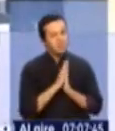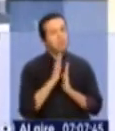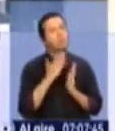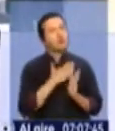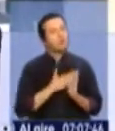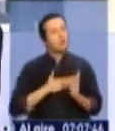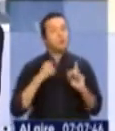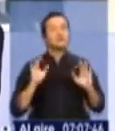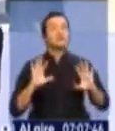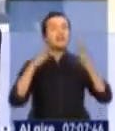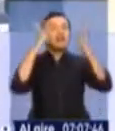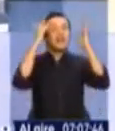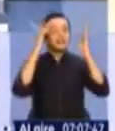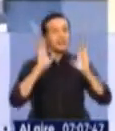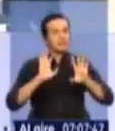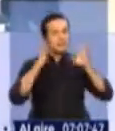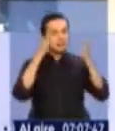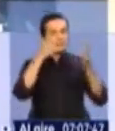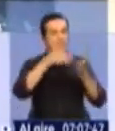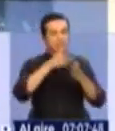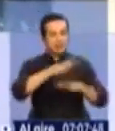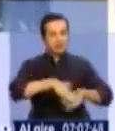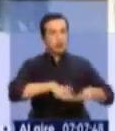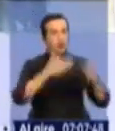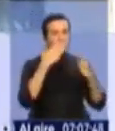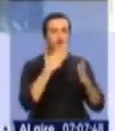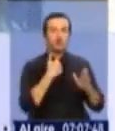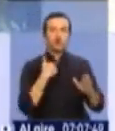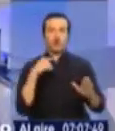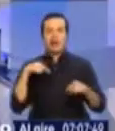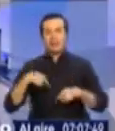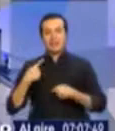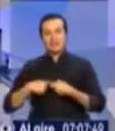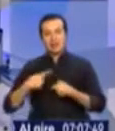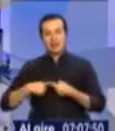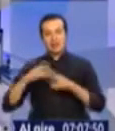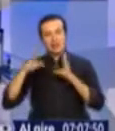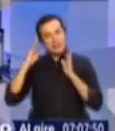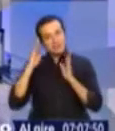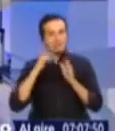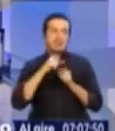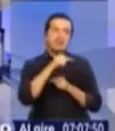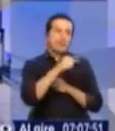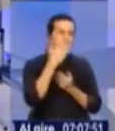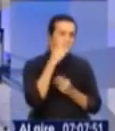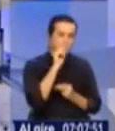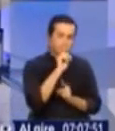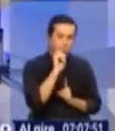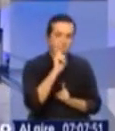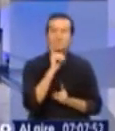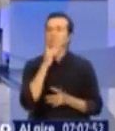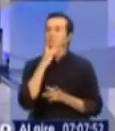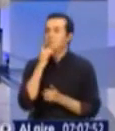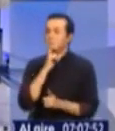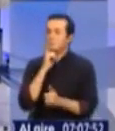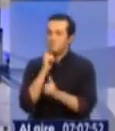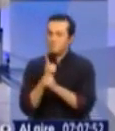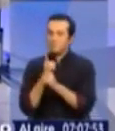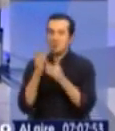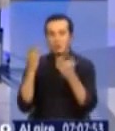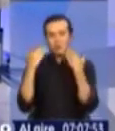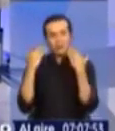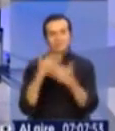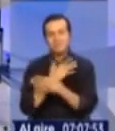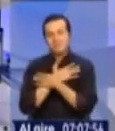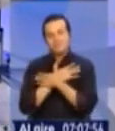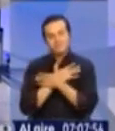instituyó celebraré a quien quitó porque lamentablemente no puedo ir muchas gracias carlos siempre son un lujo estar en guayaquil más aún